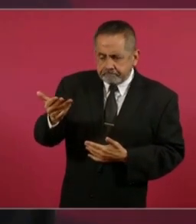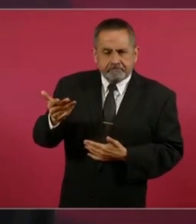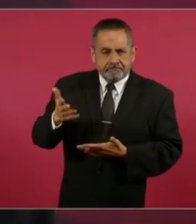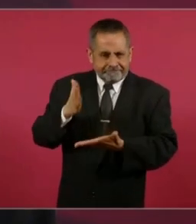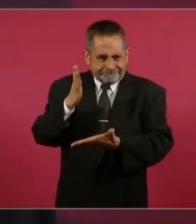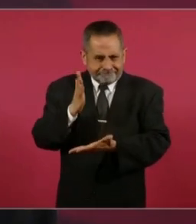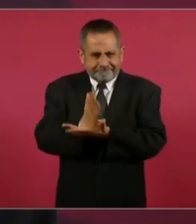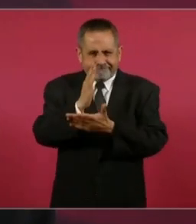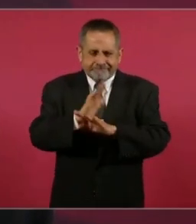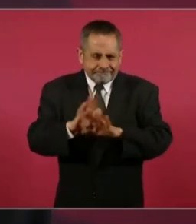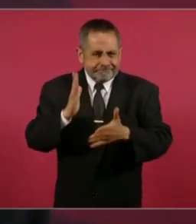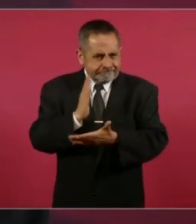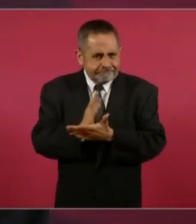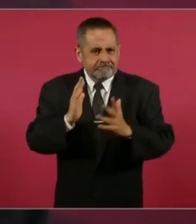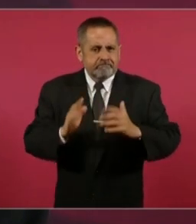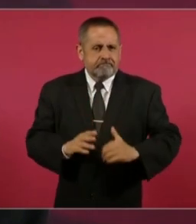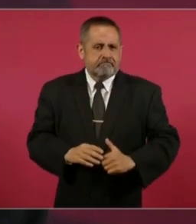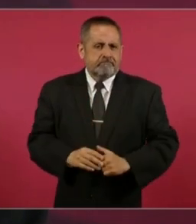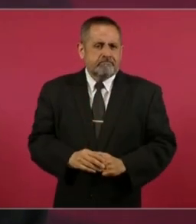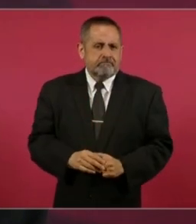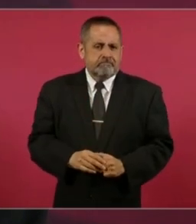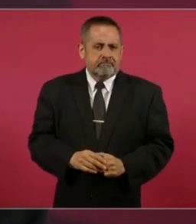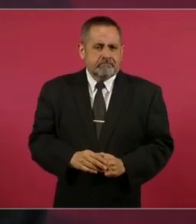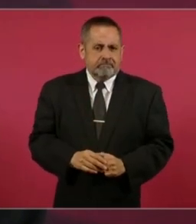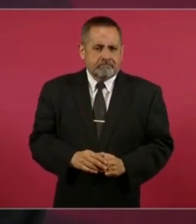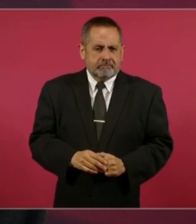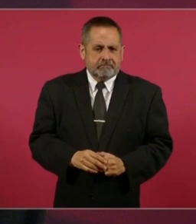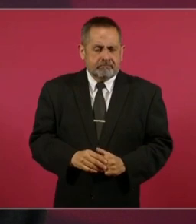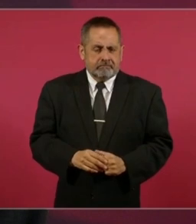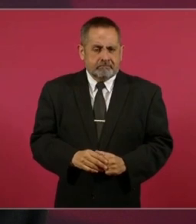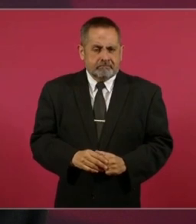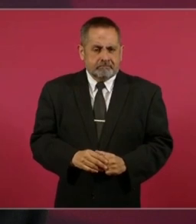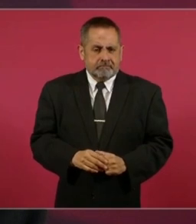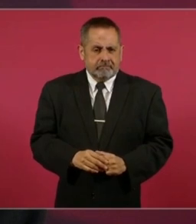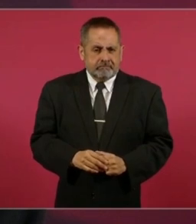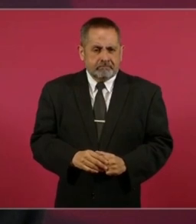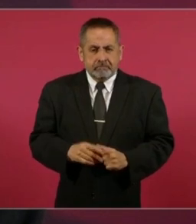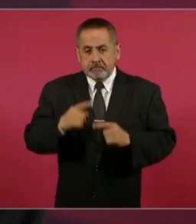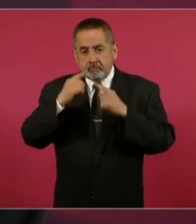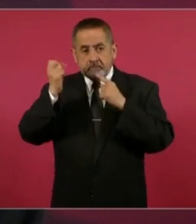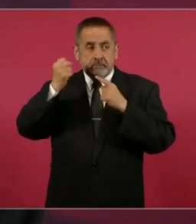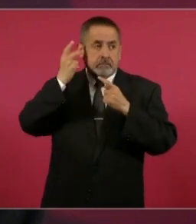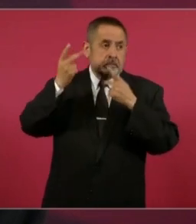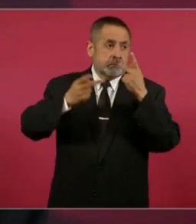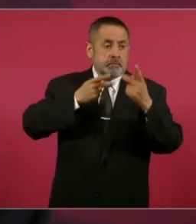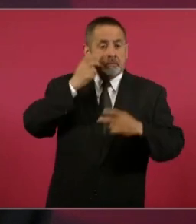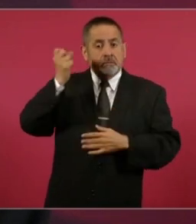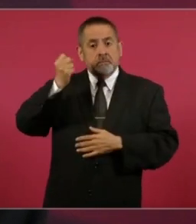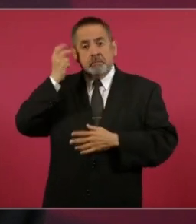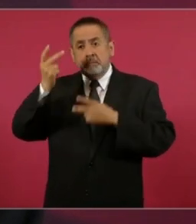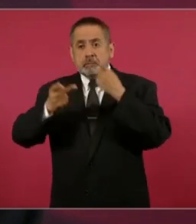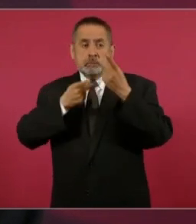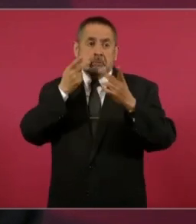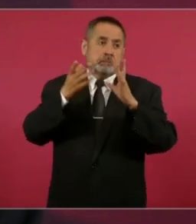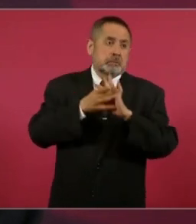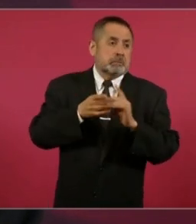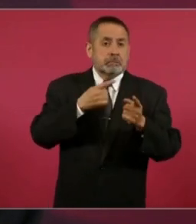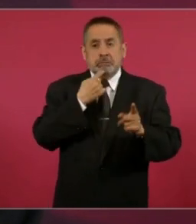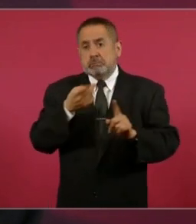Ya basta de discursos de palabras de